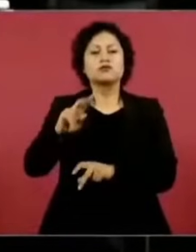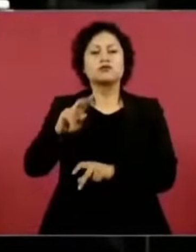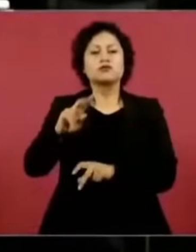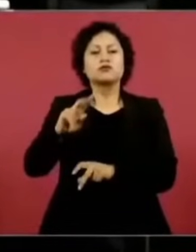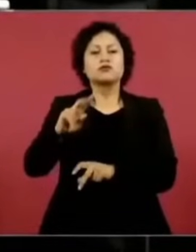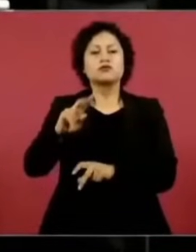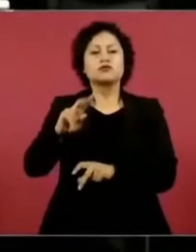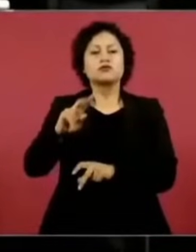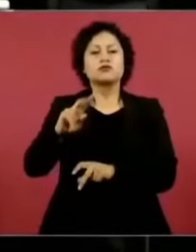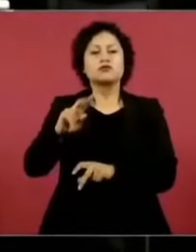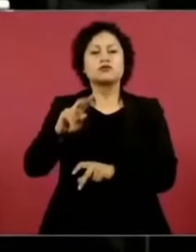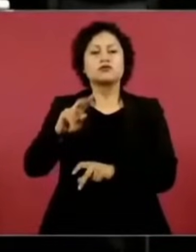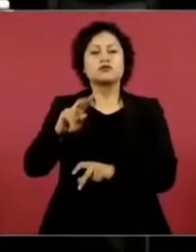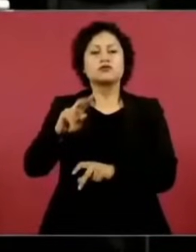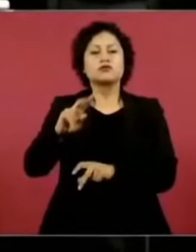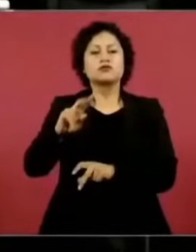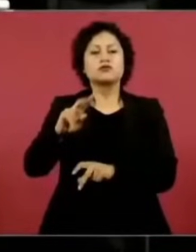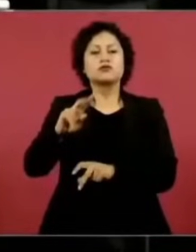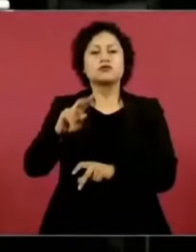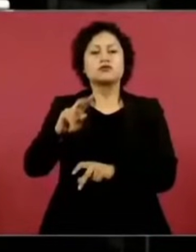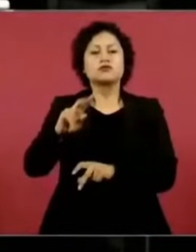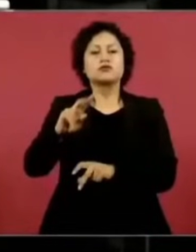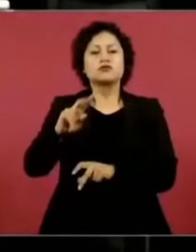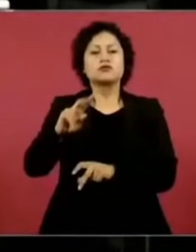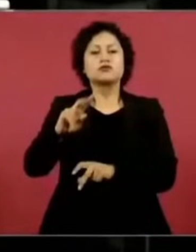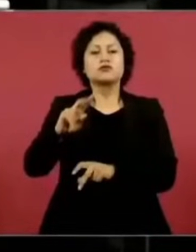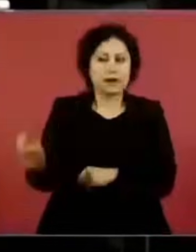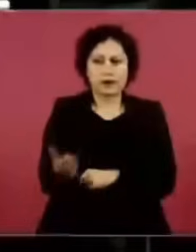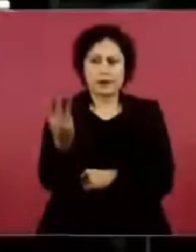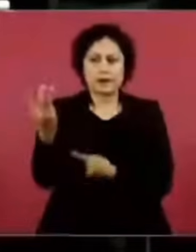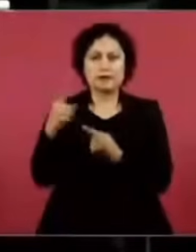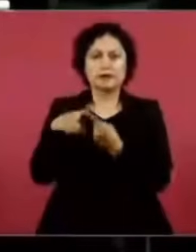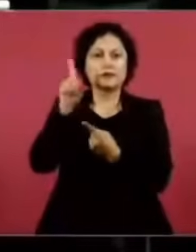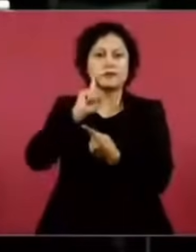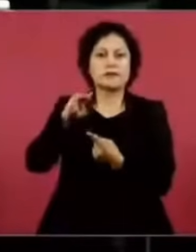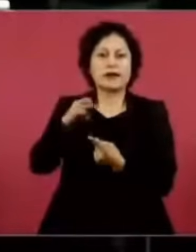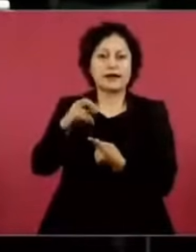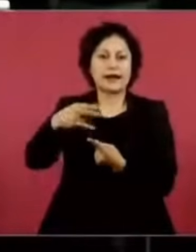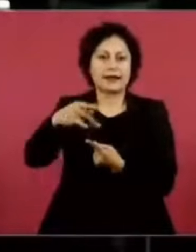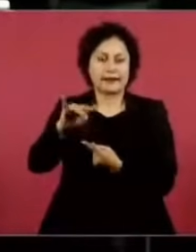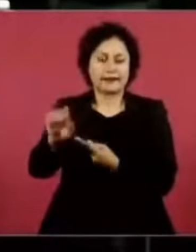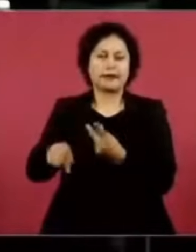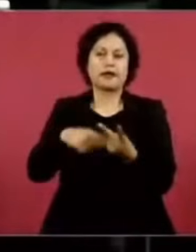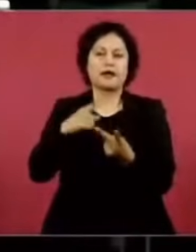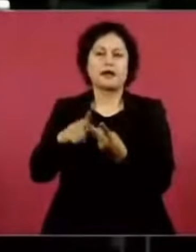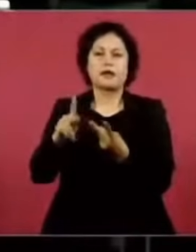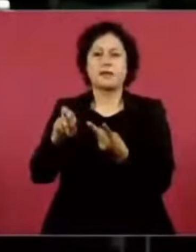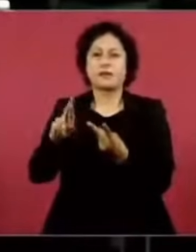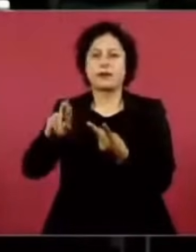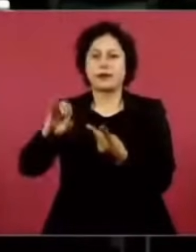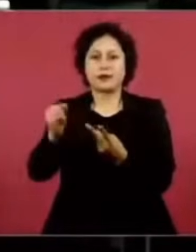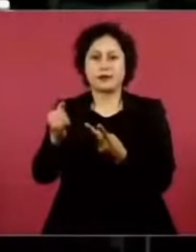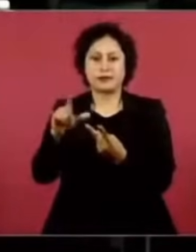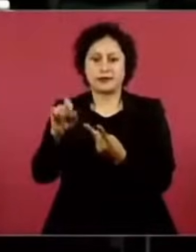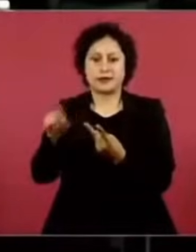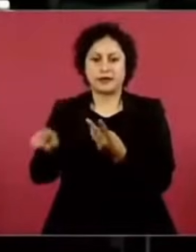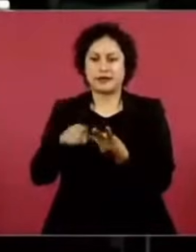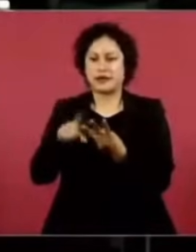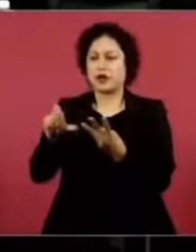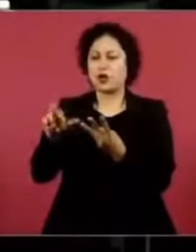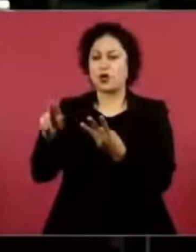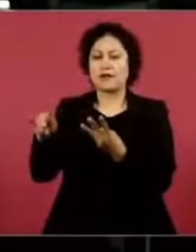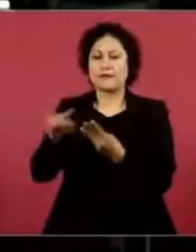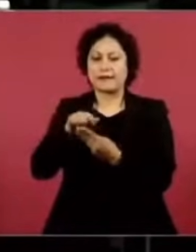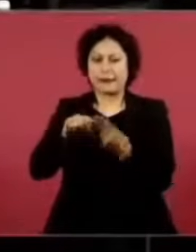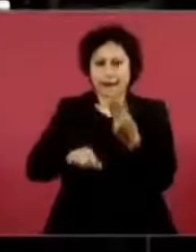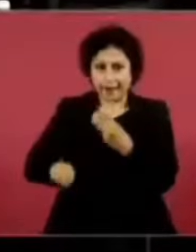Guadalajara. Los 3 ministros, Margarita Ríos Farjat, Pérez Dayán y Loreta Ortiz, mencionaron que no